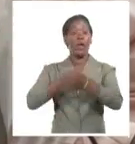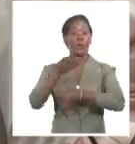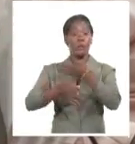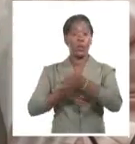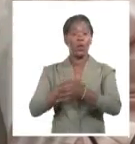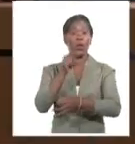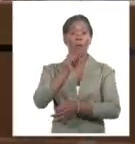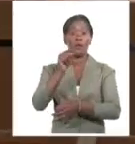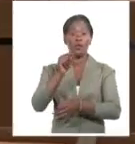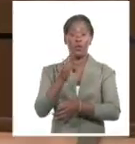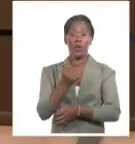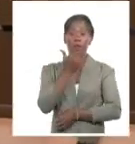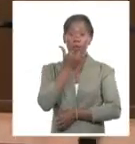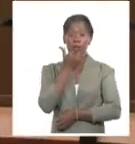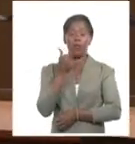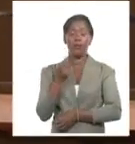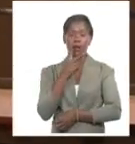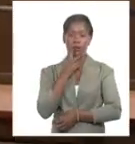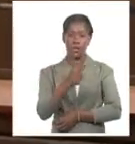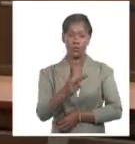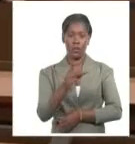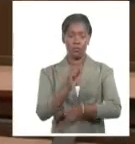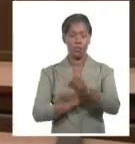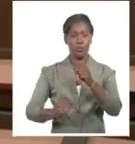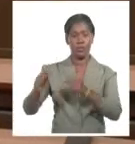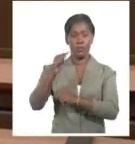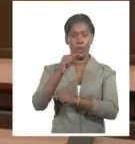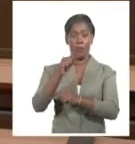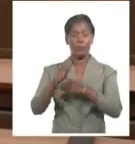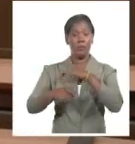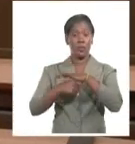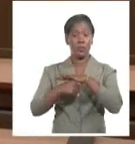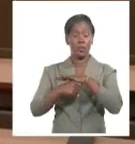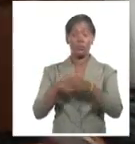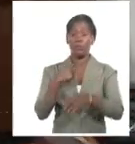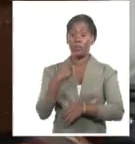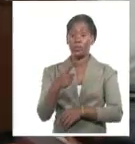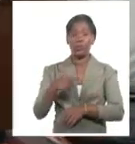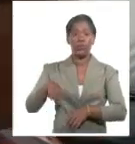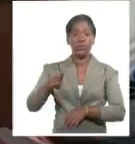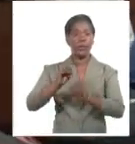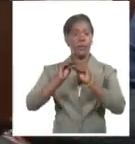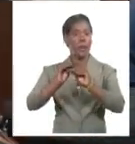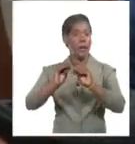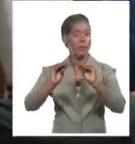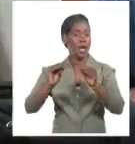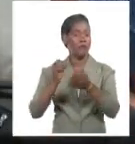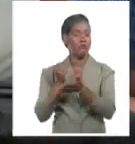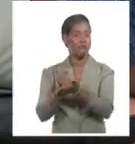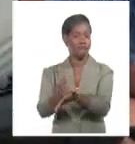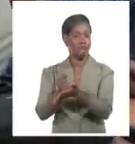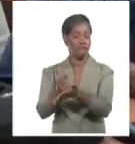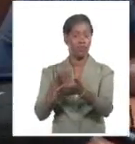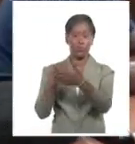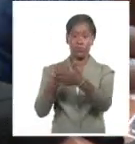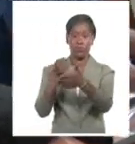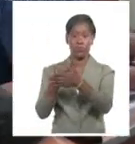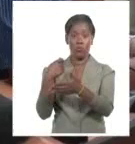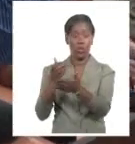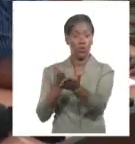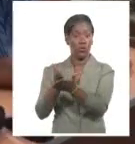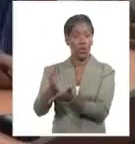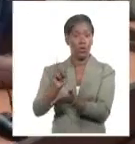afectados por el siniestro al respecto el presidente cubano insistió en que el apoyo con estas personas deben continuar en el